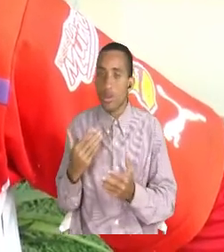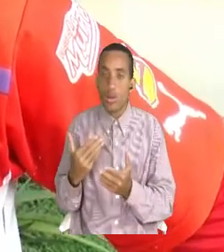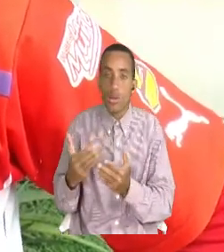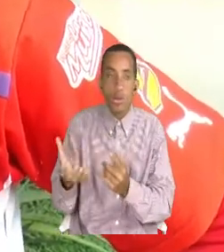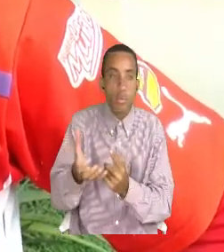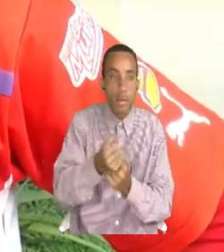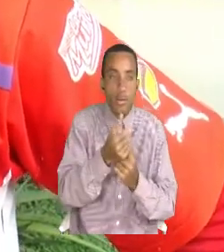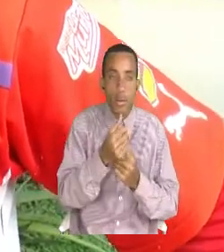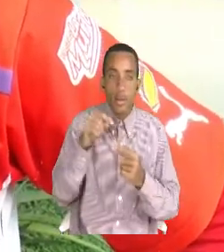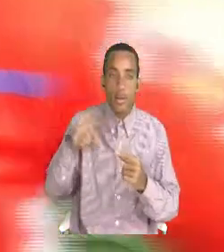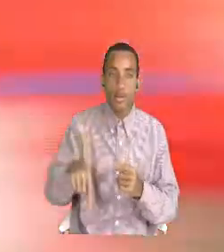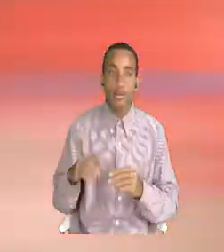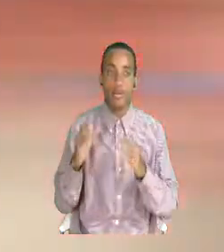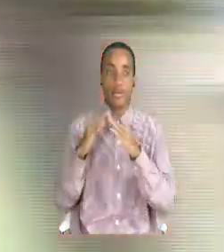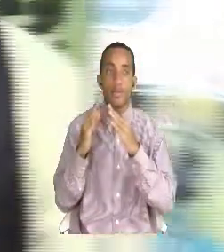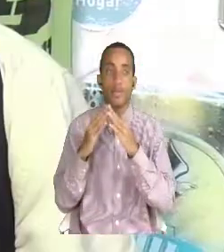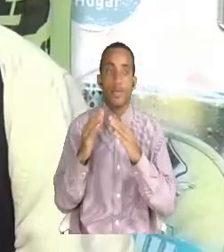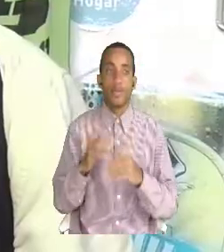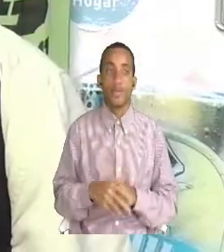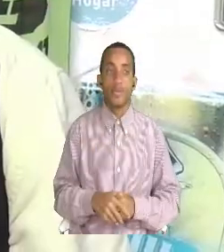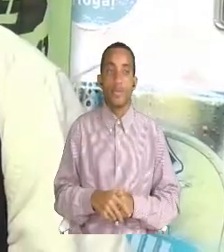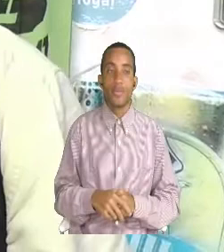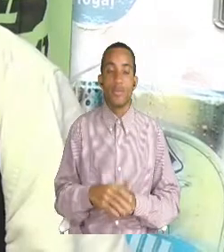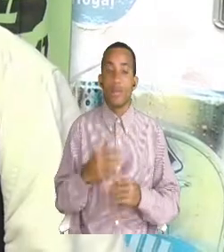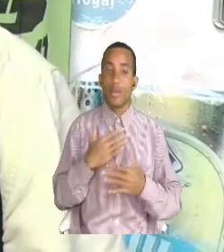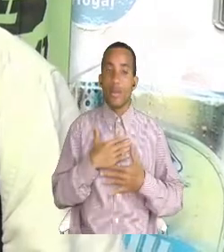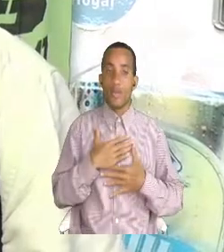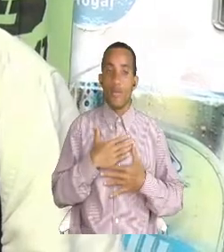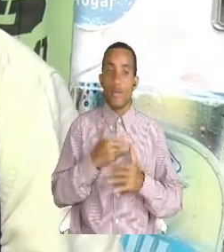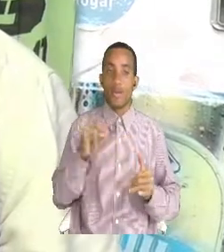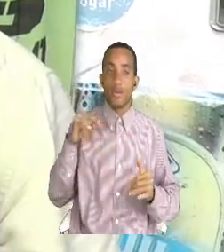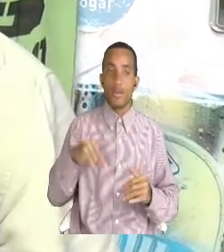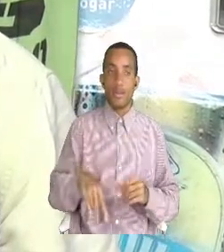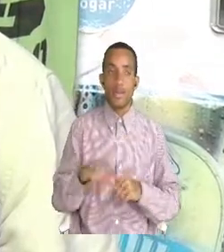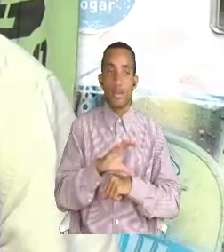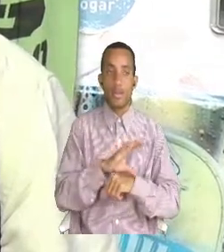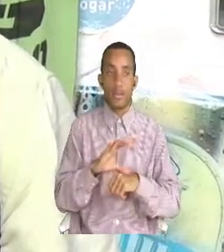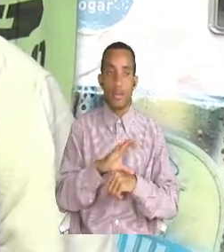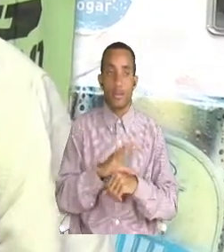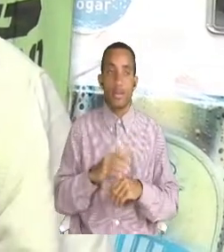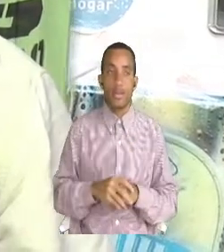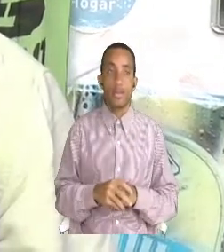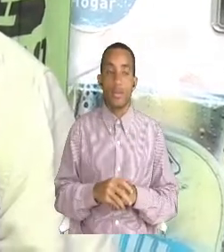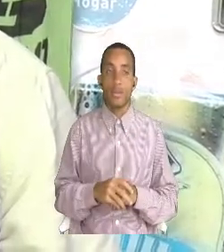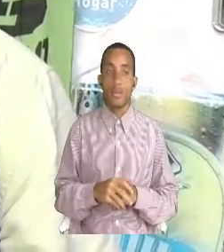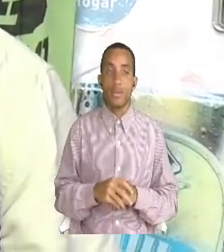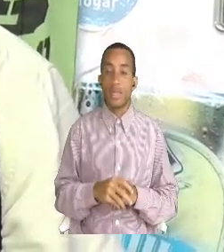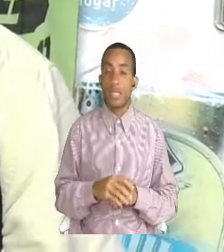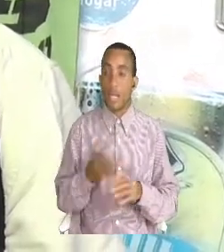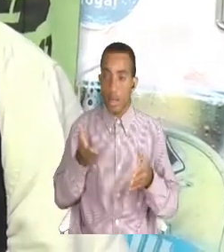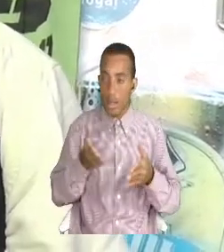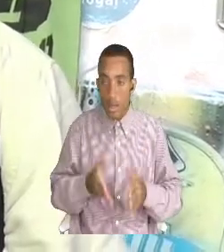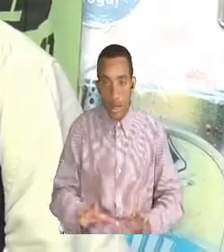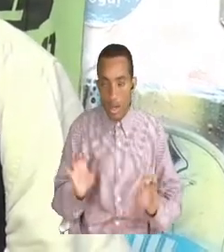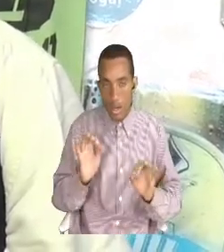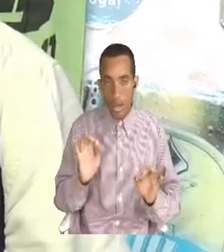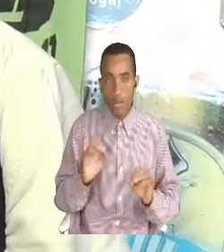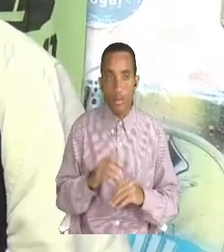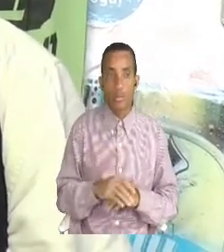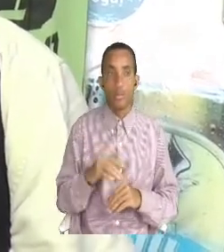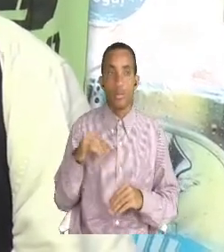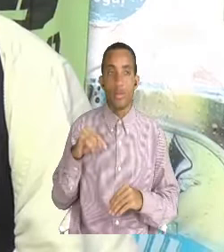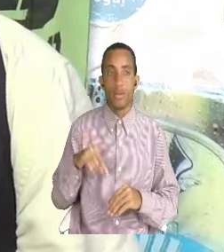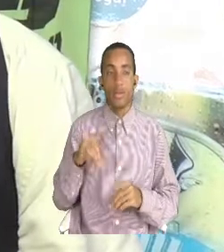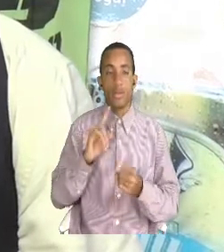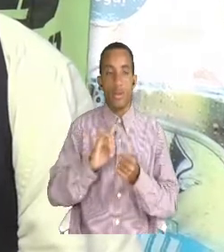en Barranca? La casa. Porque soy feliz en mi ciudad, porque aunque no fue la tierra que me vio nacer, es la tierra en la cual tengo